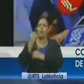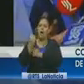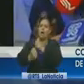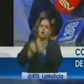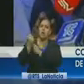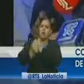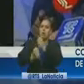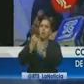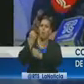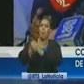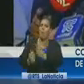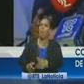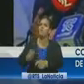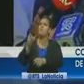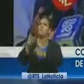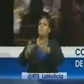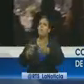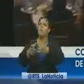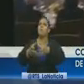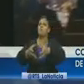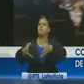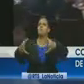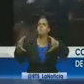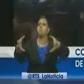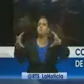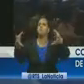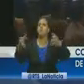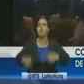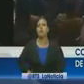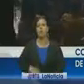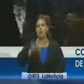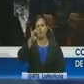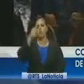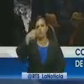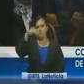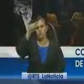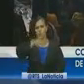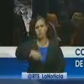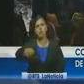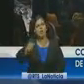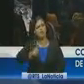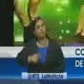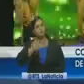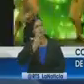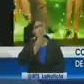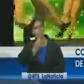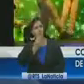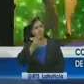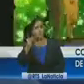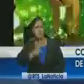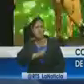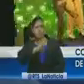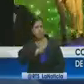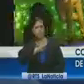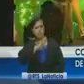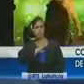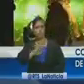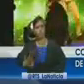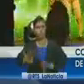alta tecnología, industria, etc. El acto se llevó a cabo en uno de los salones de una cadena hotelera de